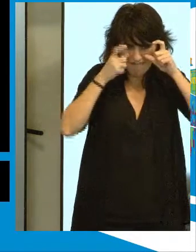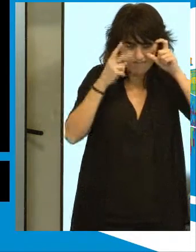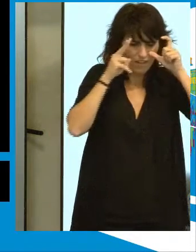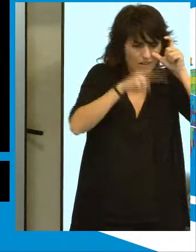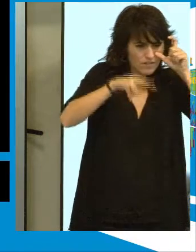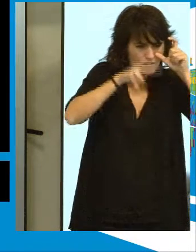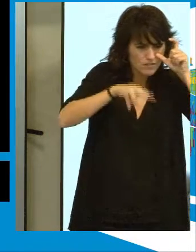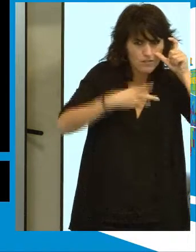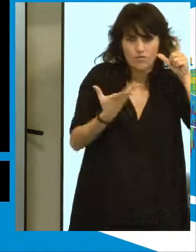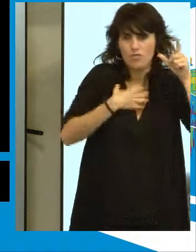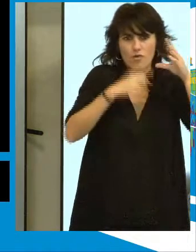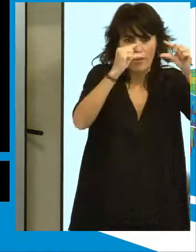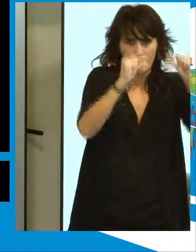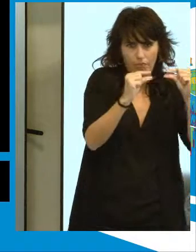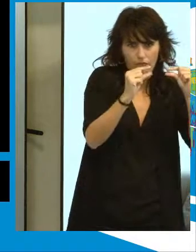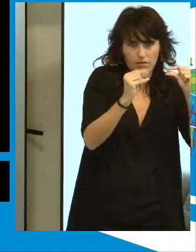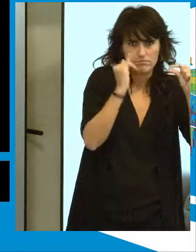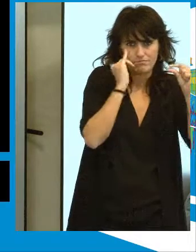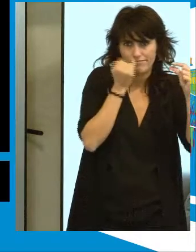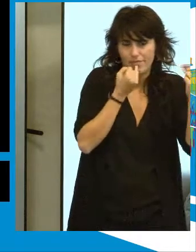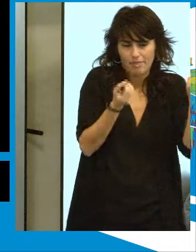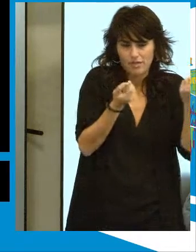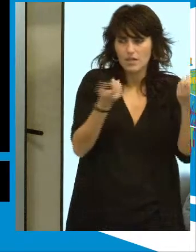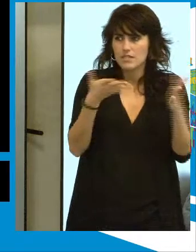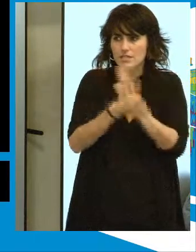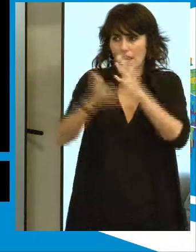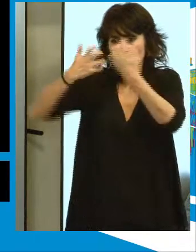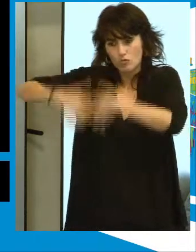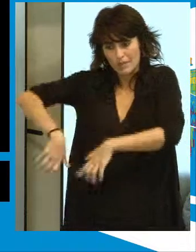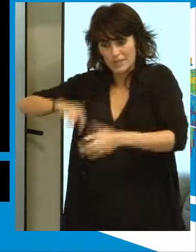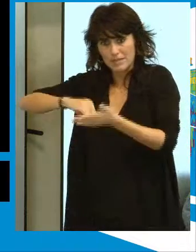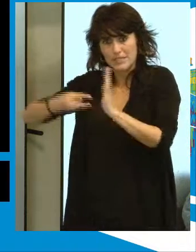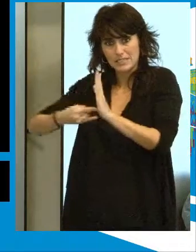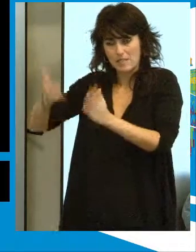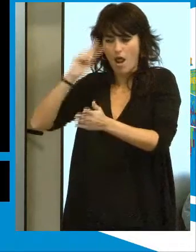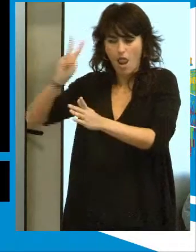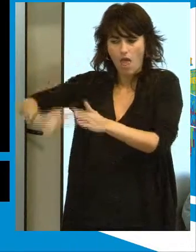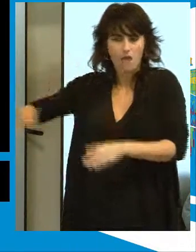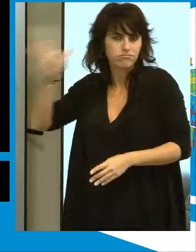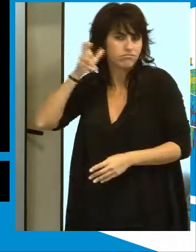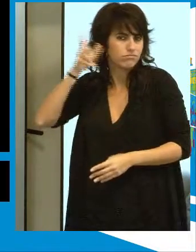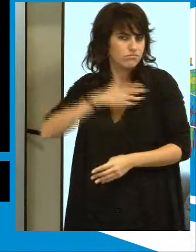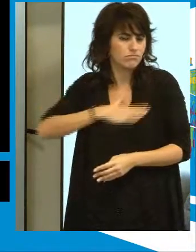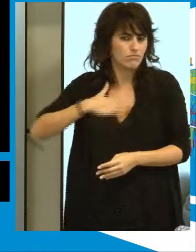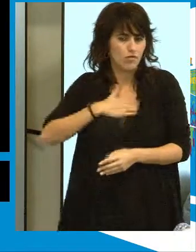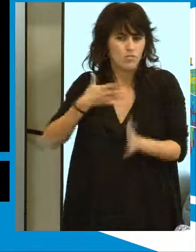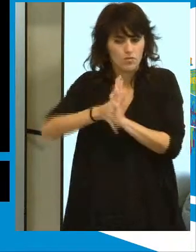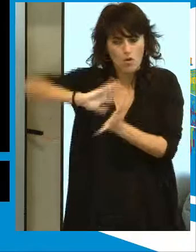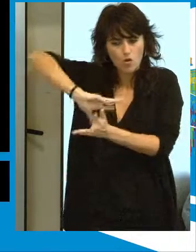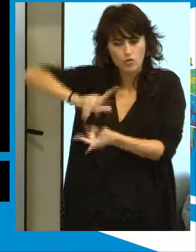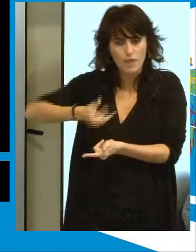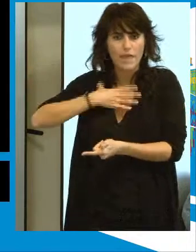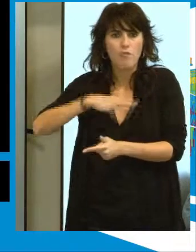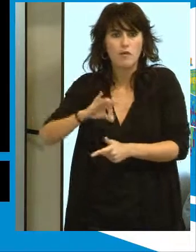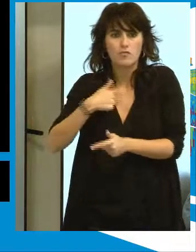un contenido con esa tipografía. Por lo tanto, pues bueno, automáticamente que me lea el sistema ese PDF, por ejemplo, ¿no? O esa noticia, y incluso